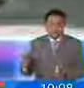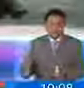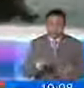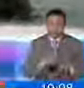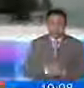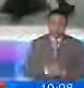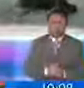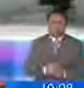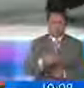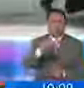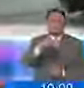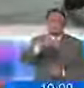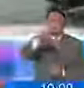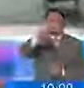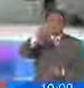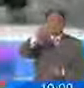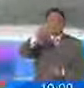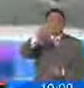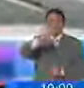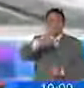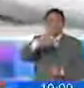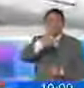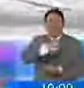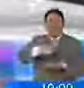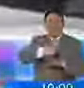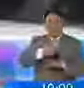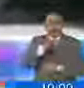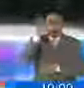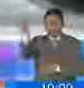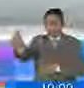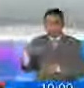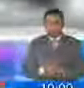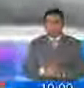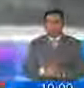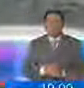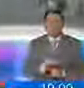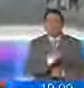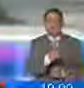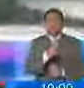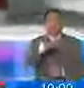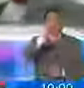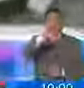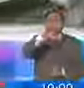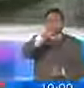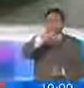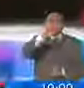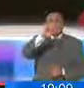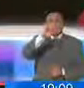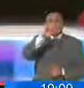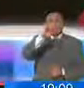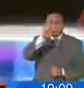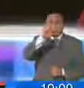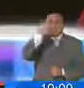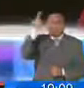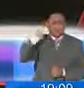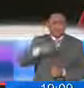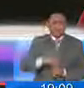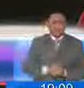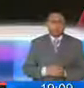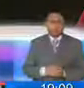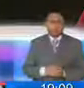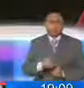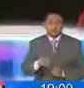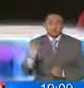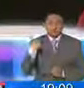Dalton Holguín fue llevado hasta la provincia del Guayas, mientras el cabo segundo Fabricio Chispón Cusco aloja. Hay un seguro que